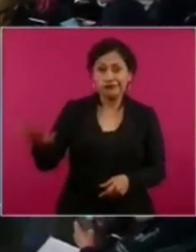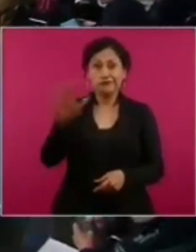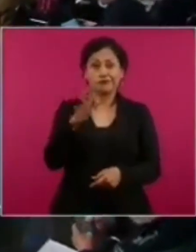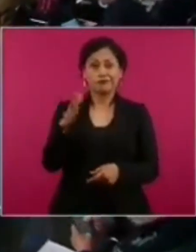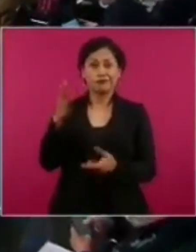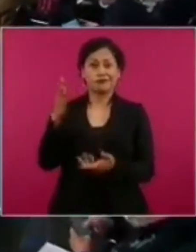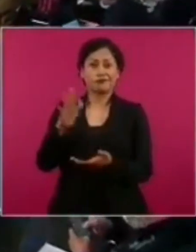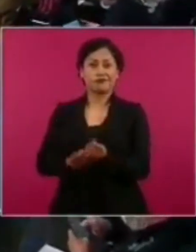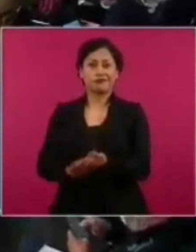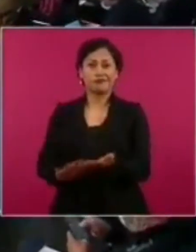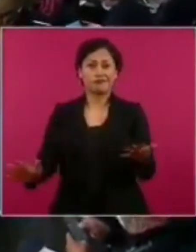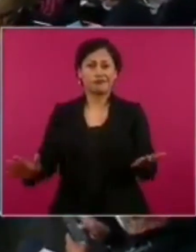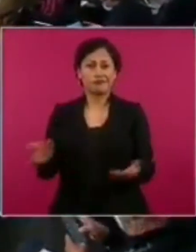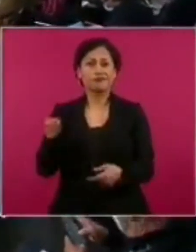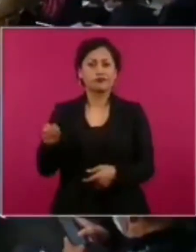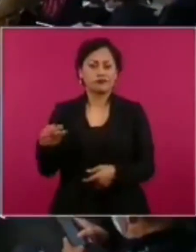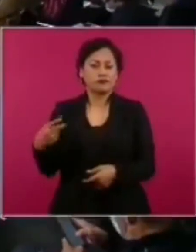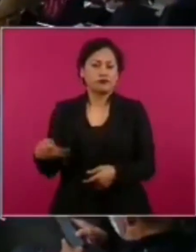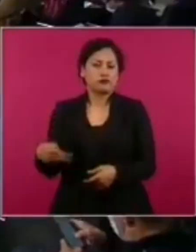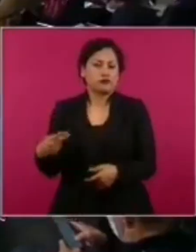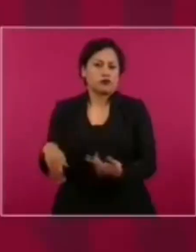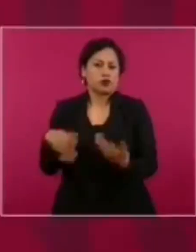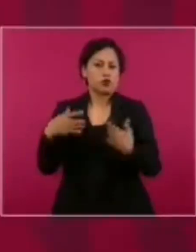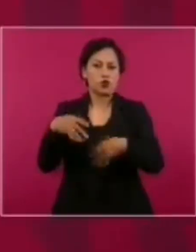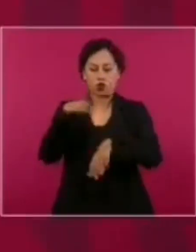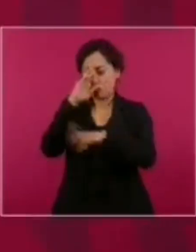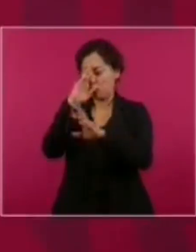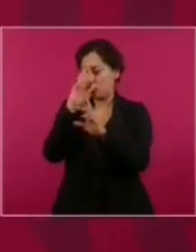es un santuario es algo